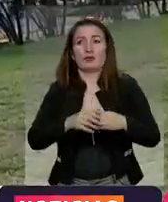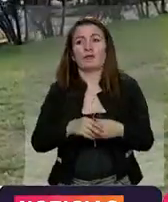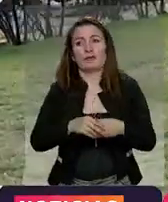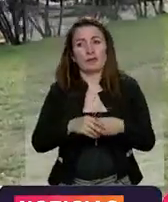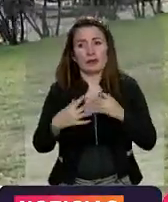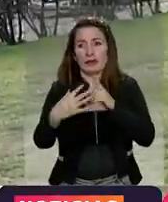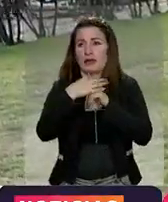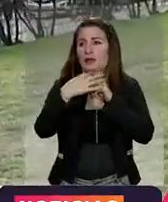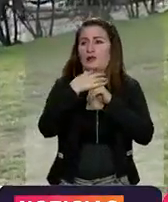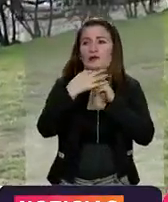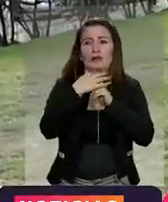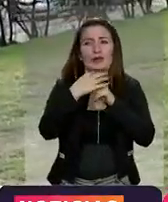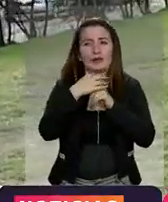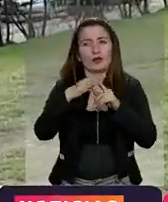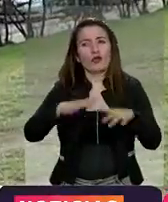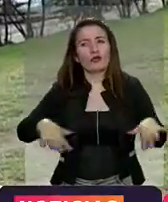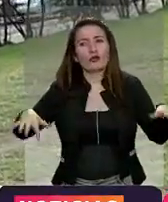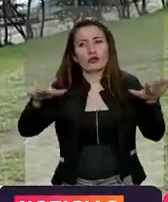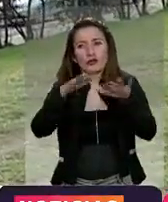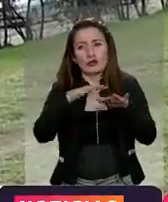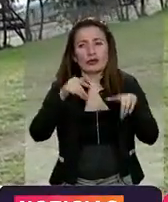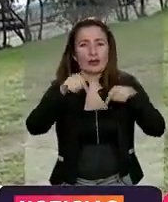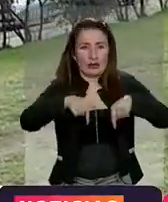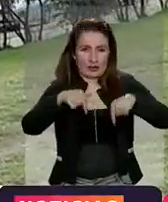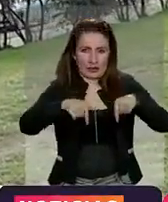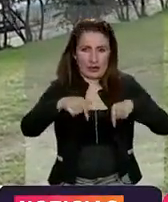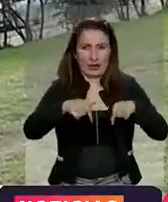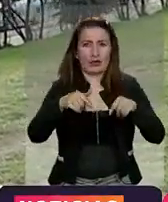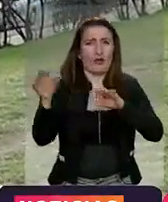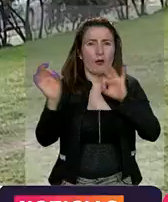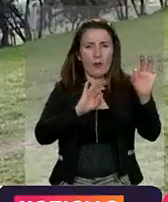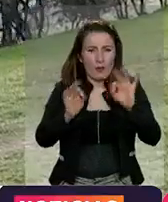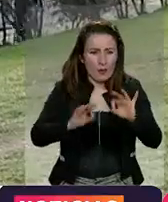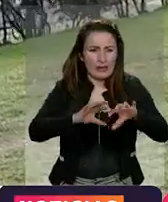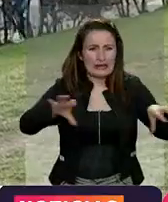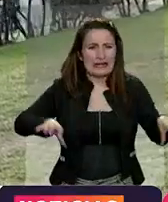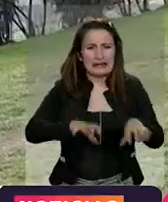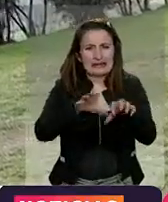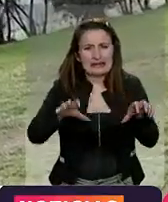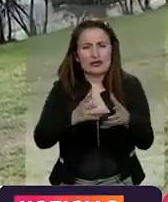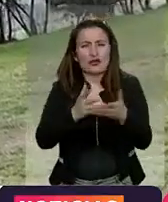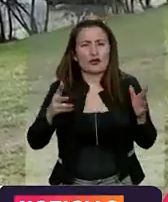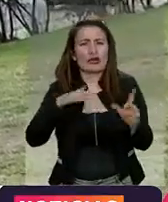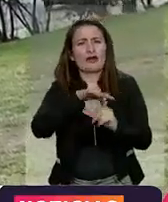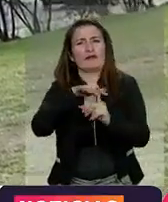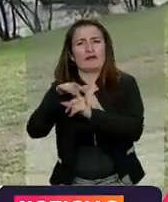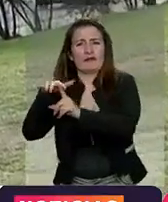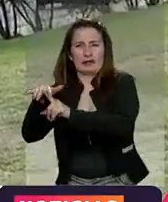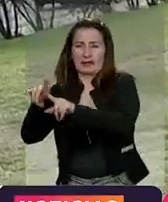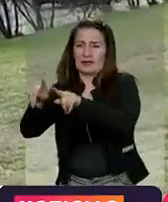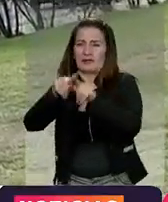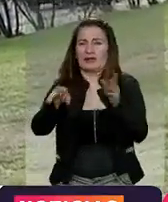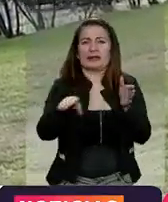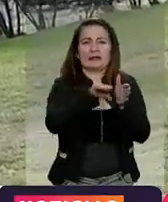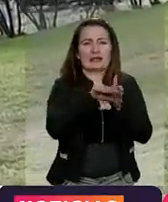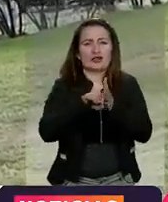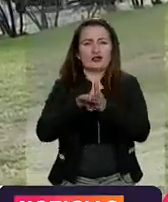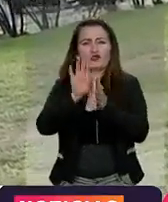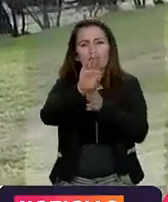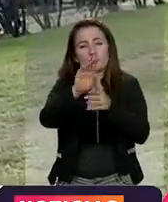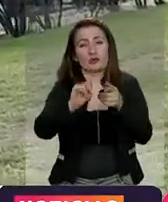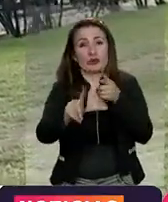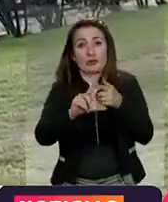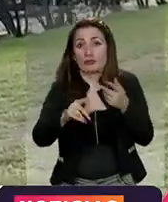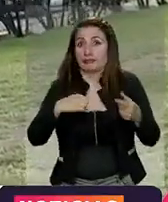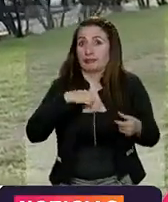muy afectados con todo lo que está sucediendo, no solo aquí de orden público, sino también las afectaciones que han ocurrido en las diferentes estaciones. En este momento no